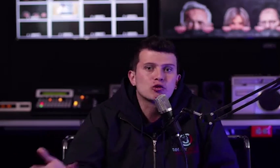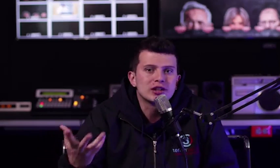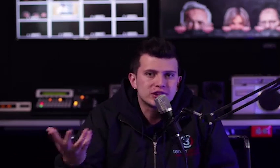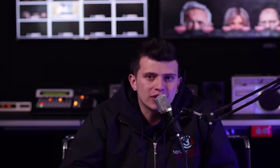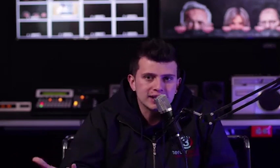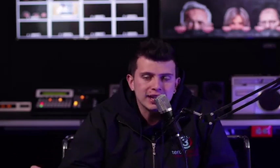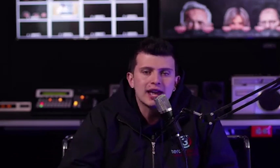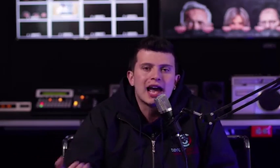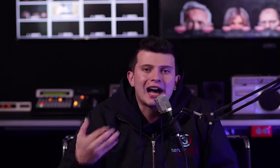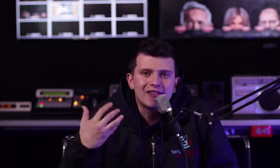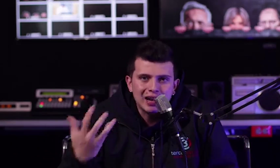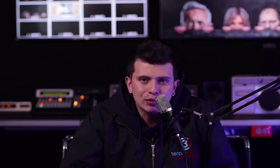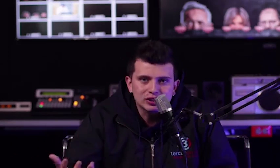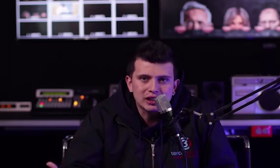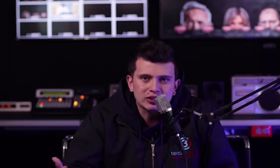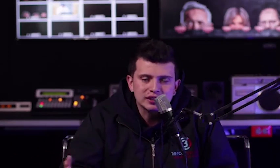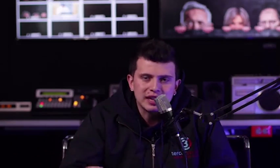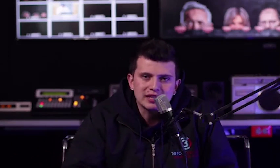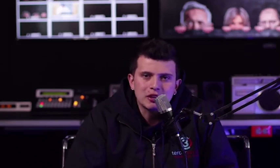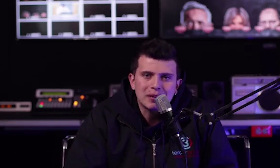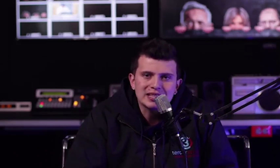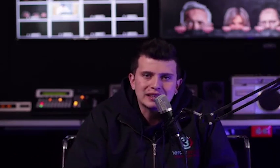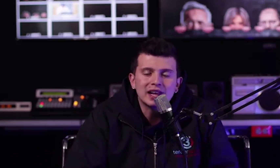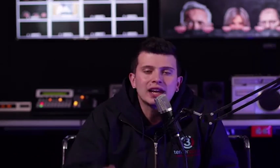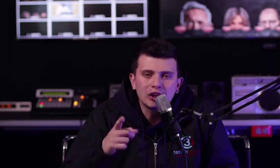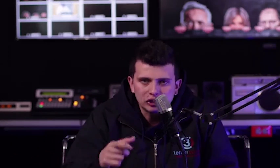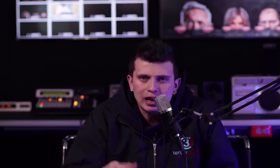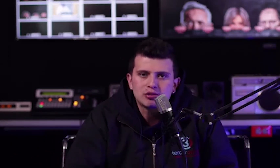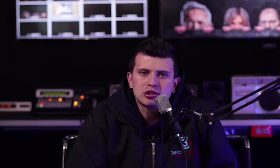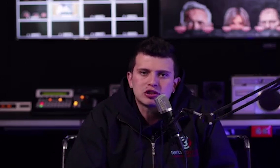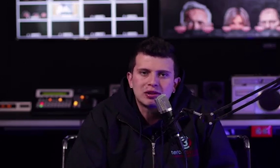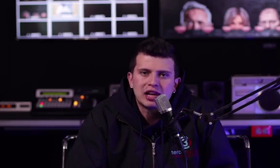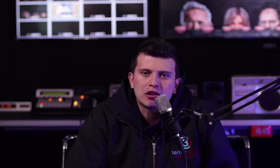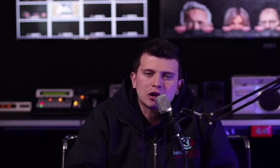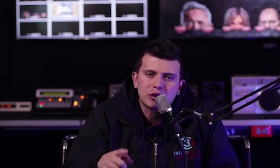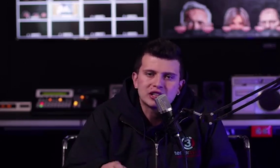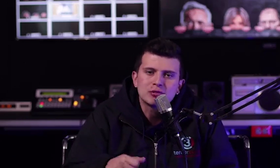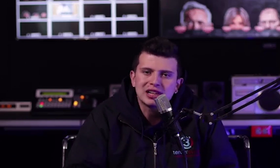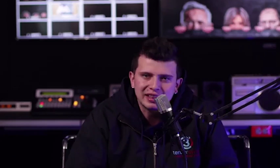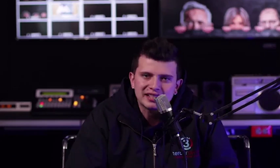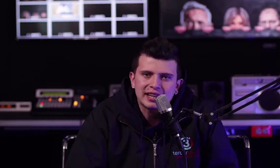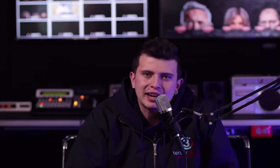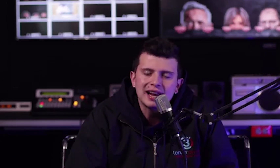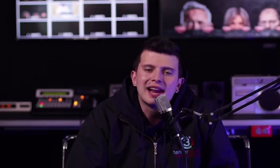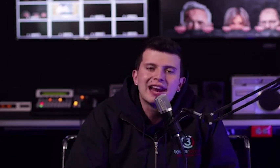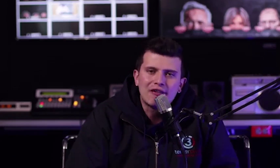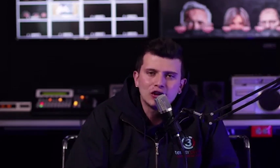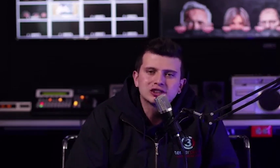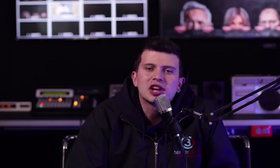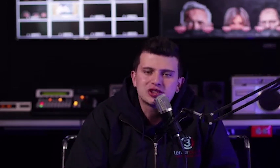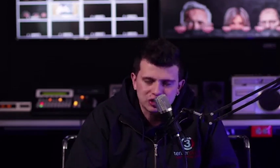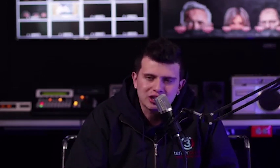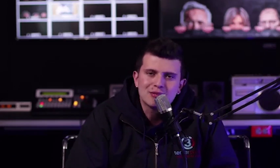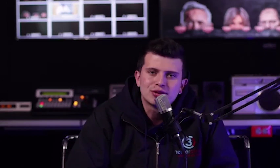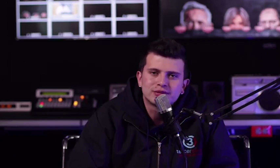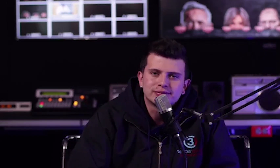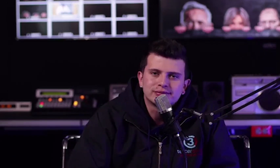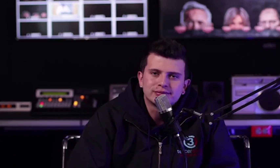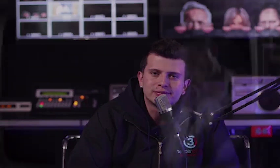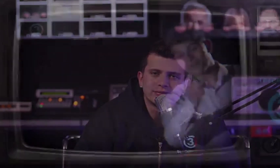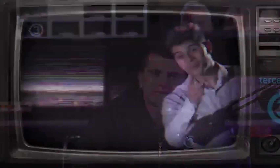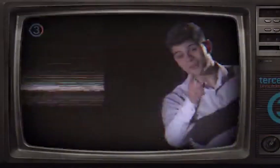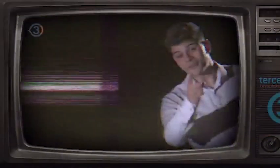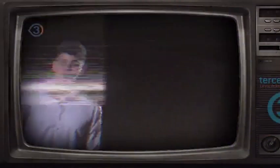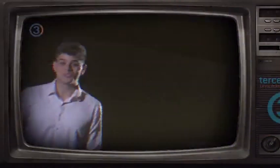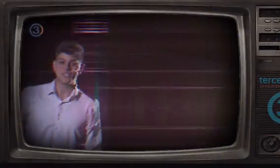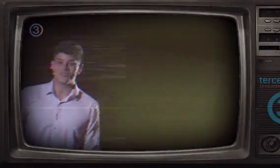Por favor, cuestiónese, hablemos de esto que está diciendo el presidente y nos leemos en los comentarios. Recuerde, somos el tercer canal, la voz de los que no tienen voz.